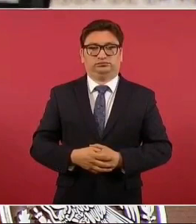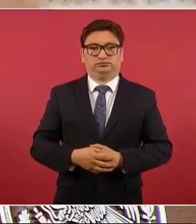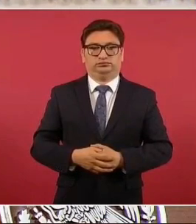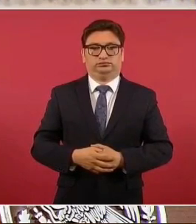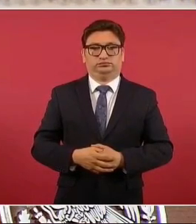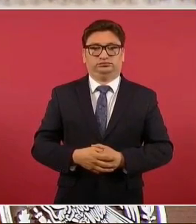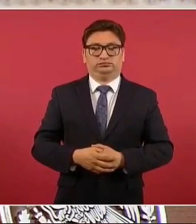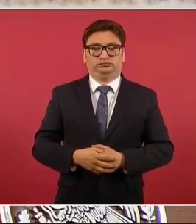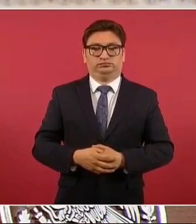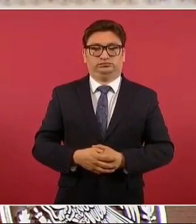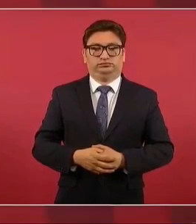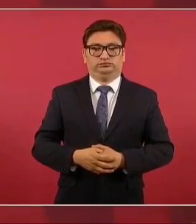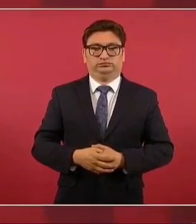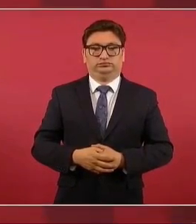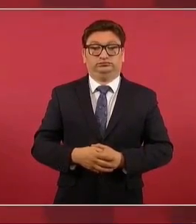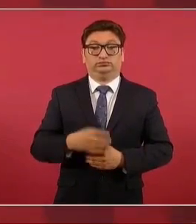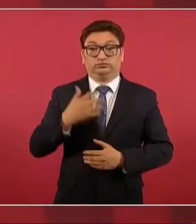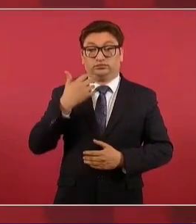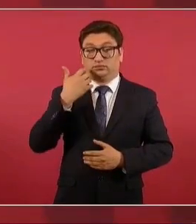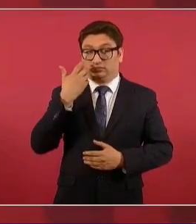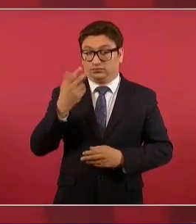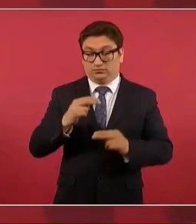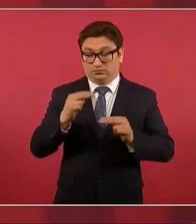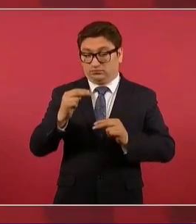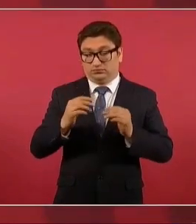escalar, se necesitaba